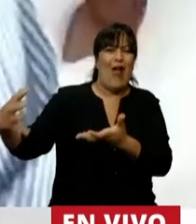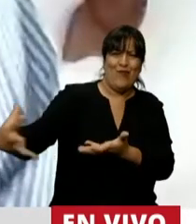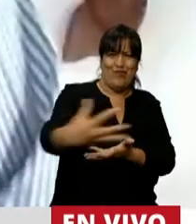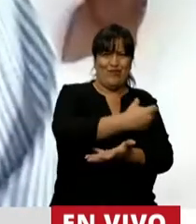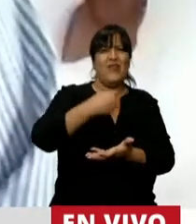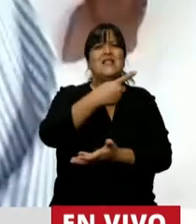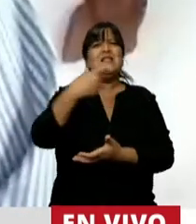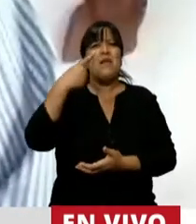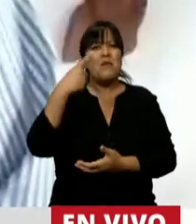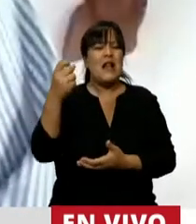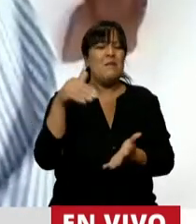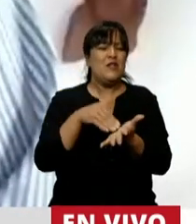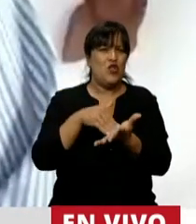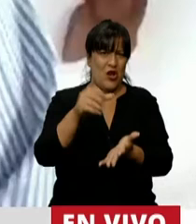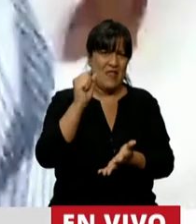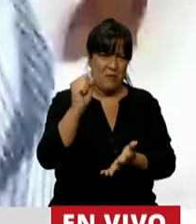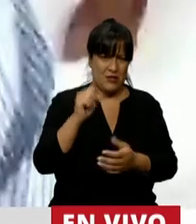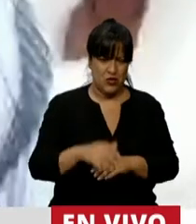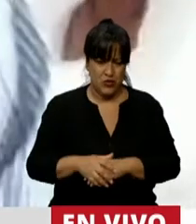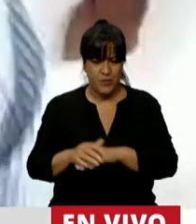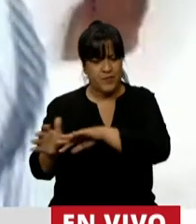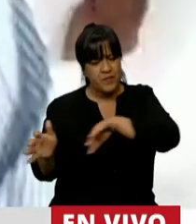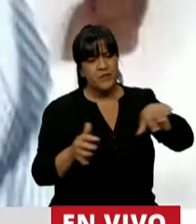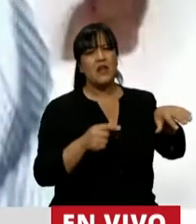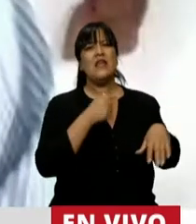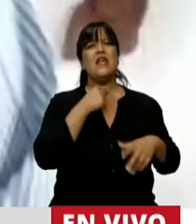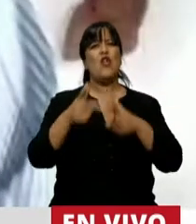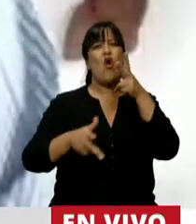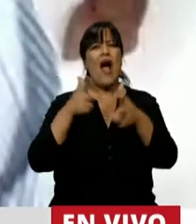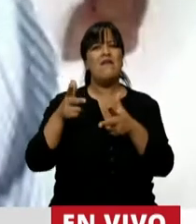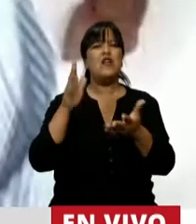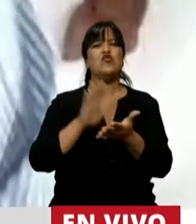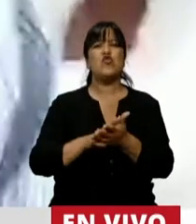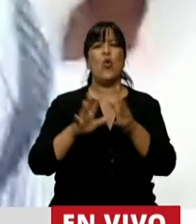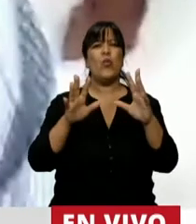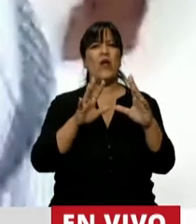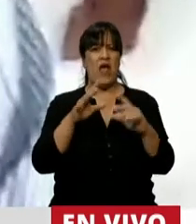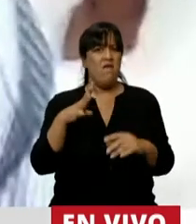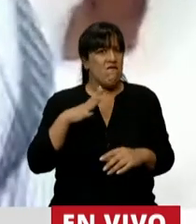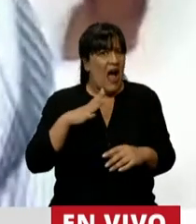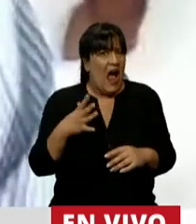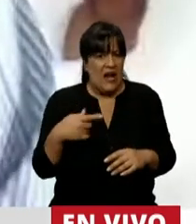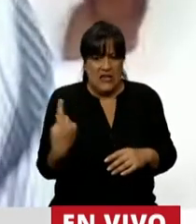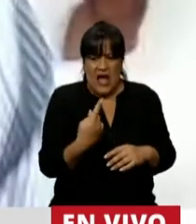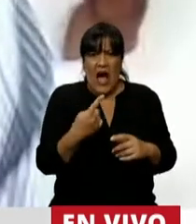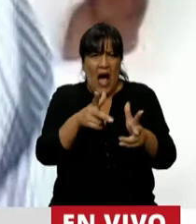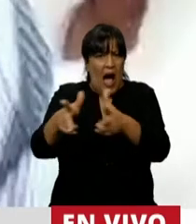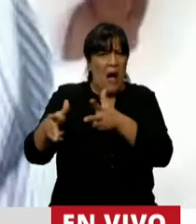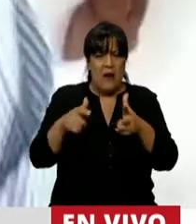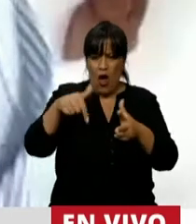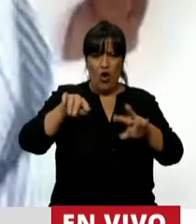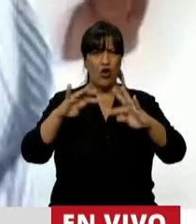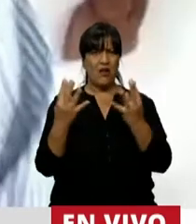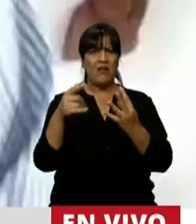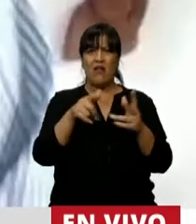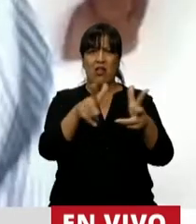quiero referirme especialmente al debate que no se está dando hoy en el